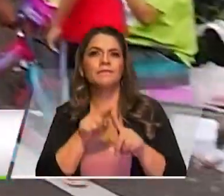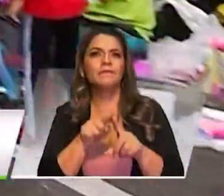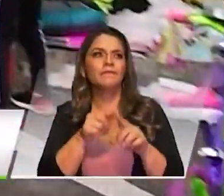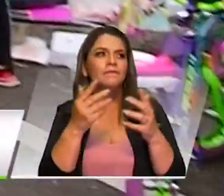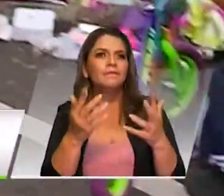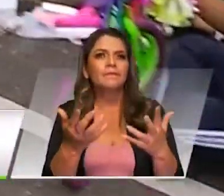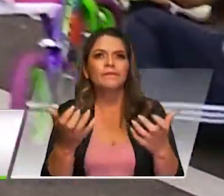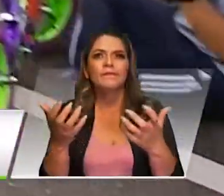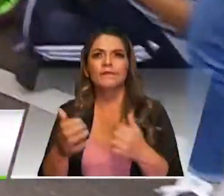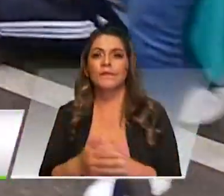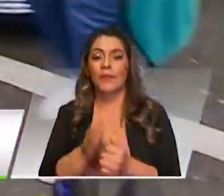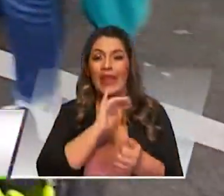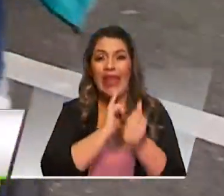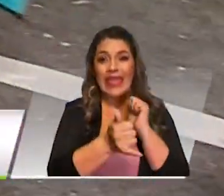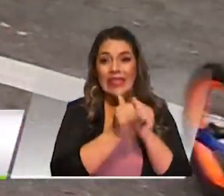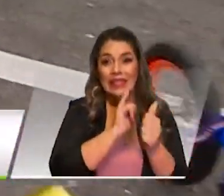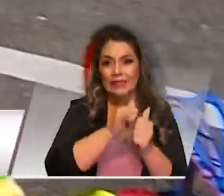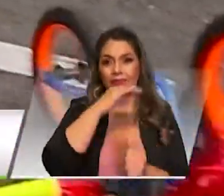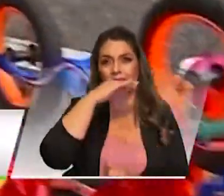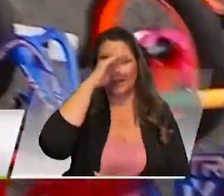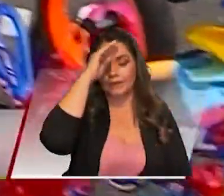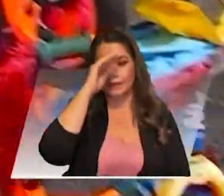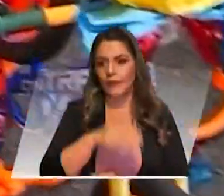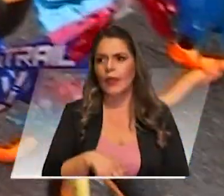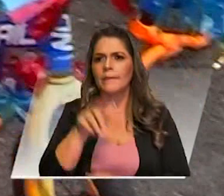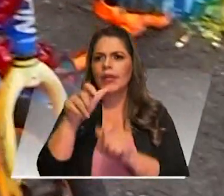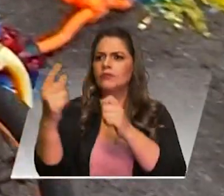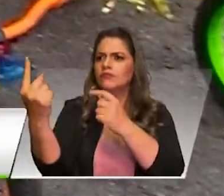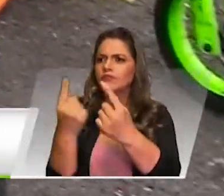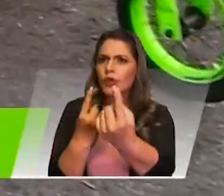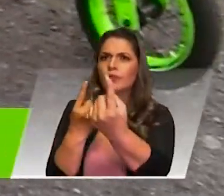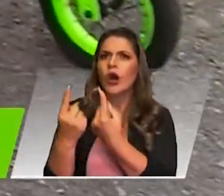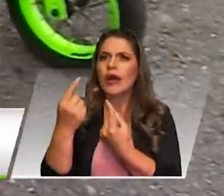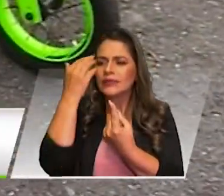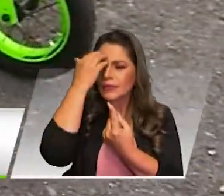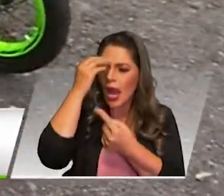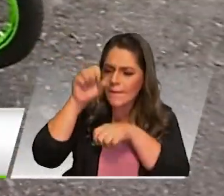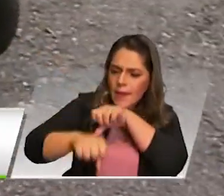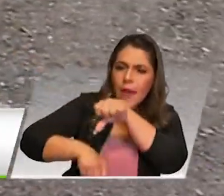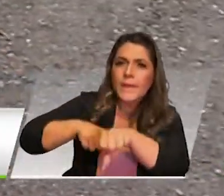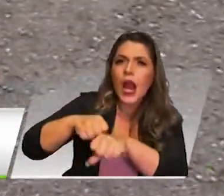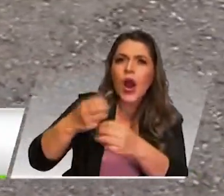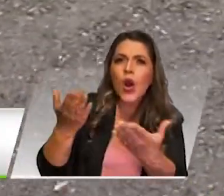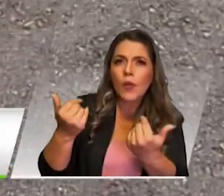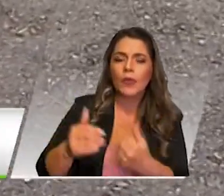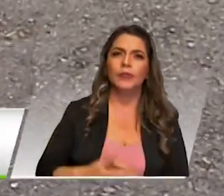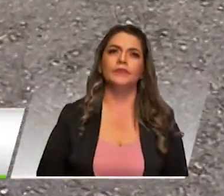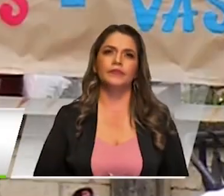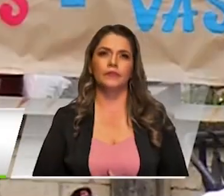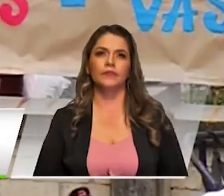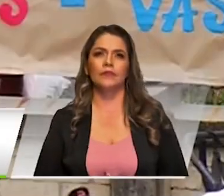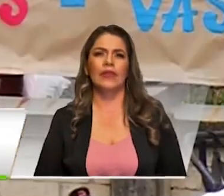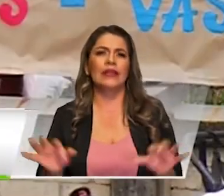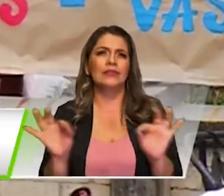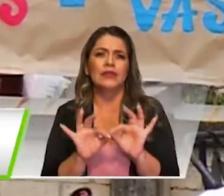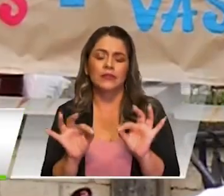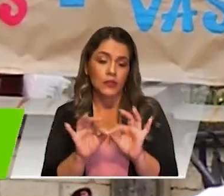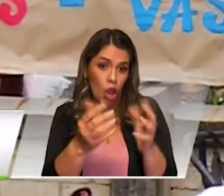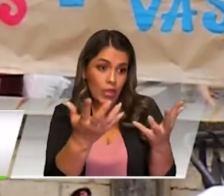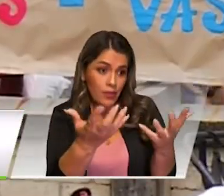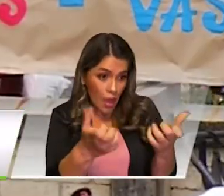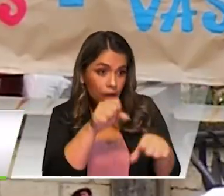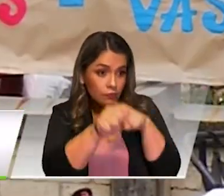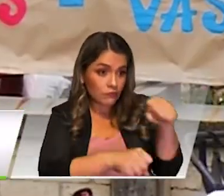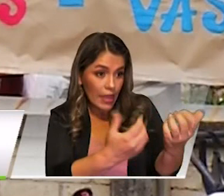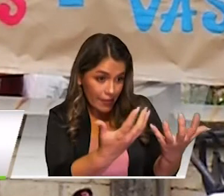bicicleta, el INDER Medellín capacita a las personas en el manejo de este medio de transporte. El requisito simplemente es tener ganas,